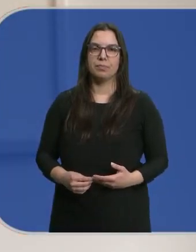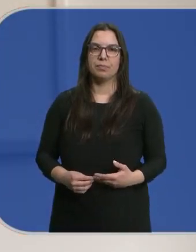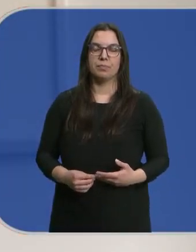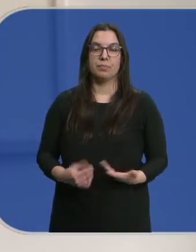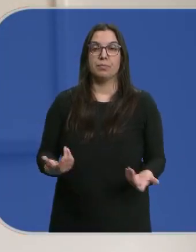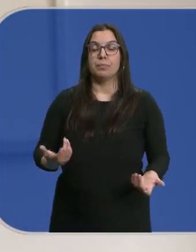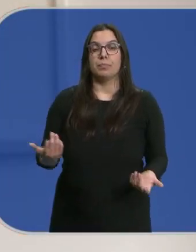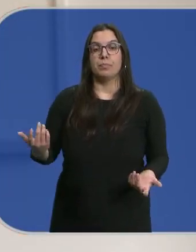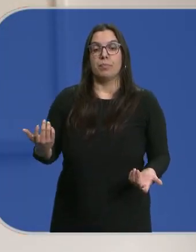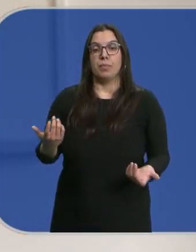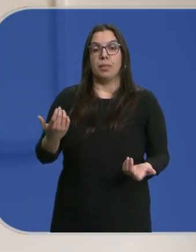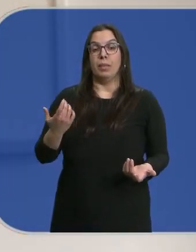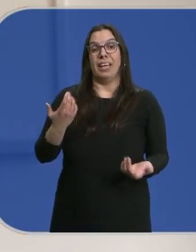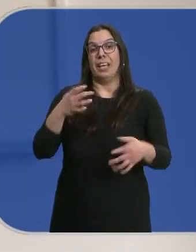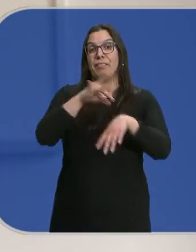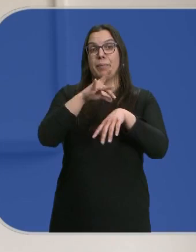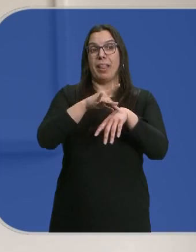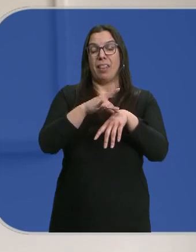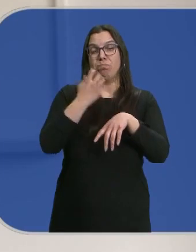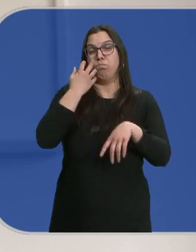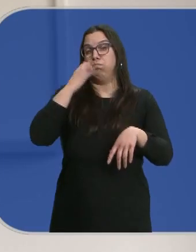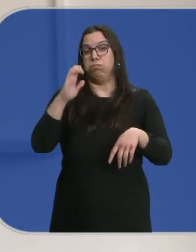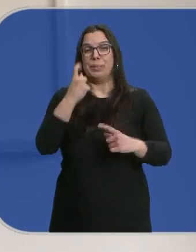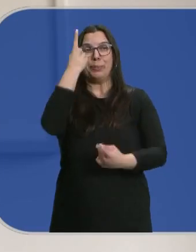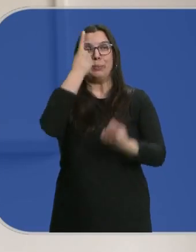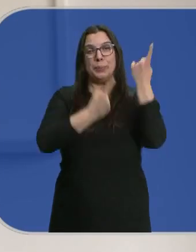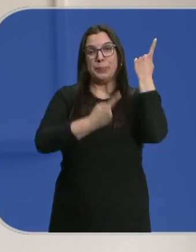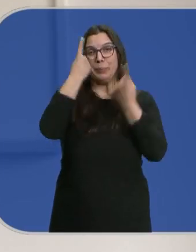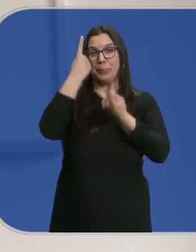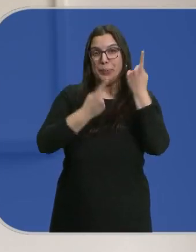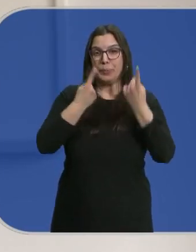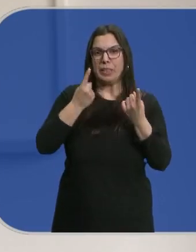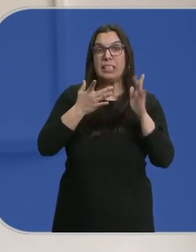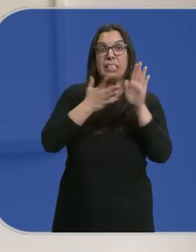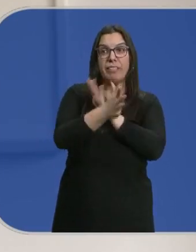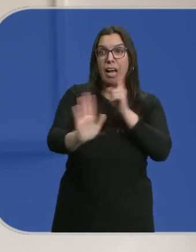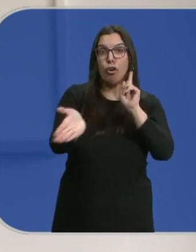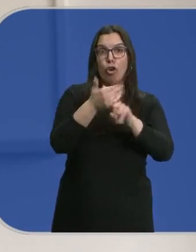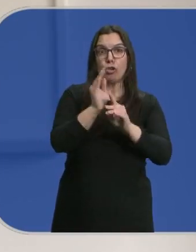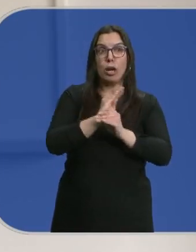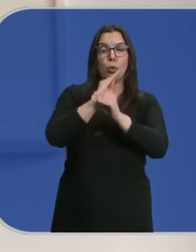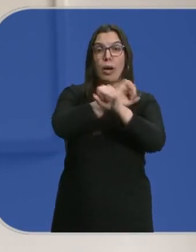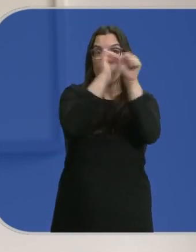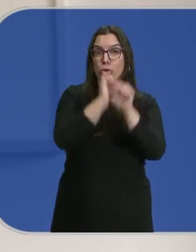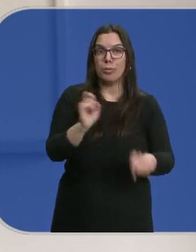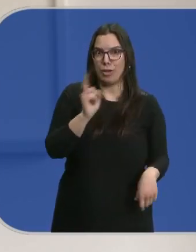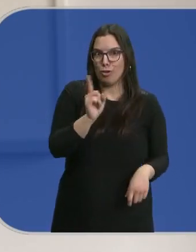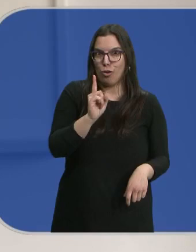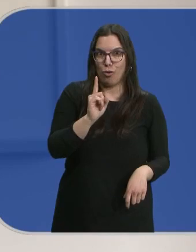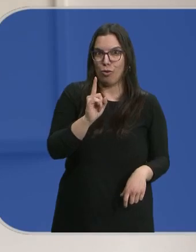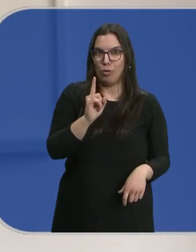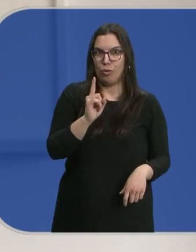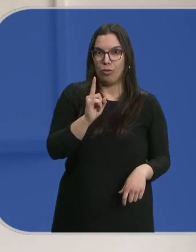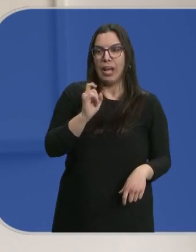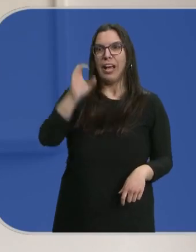O sea, el hecho de que sean enfermedades poco comunes no significa que vaya a ser imposible encontrar una cura o que vaya a ser imposible, no, porque nos